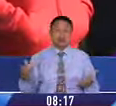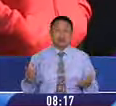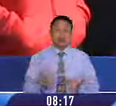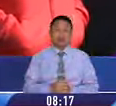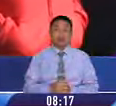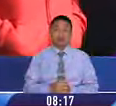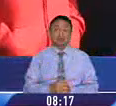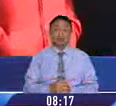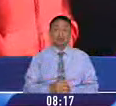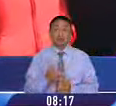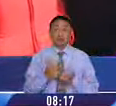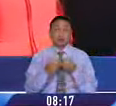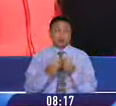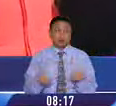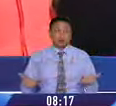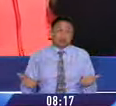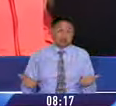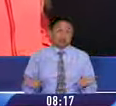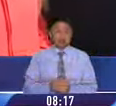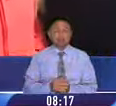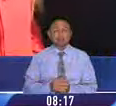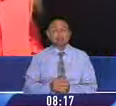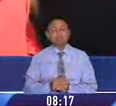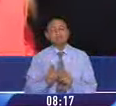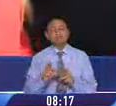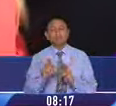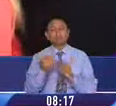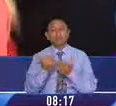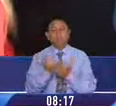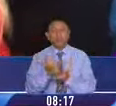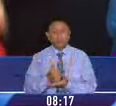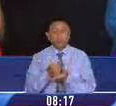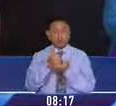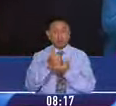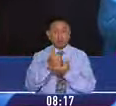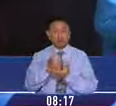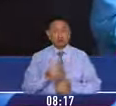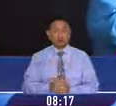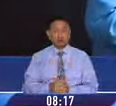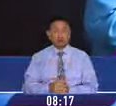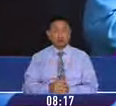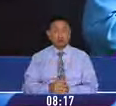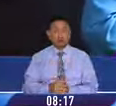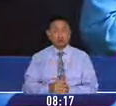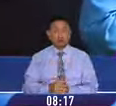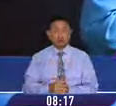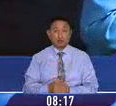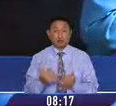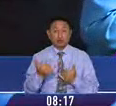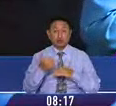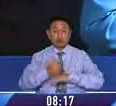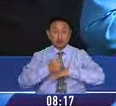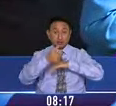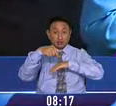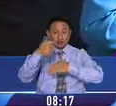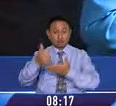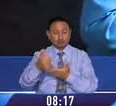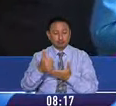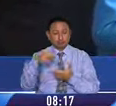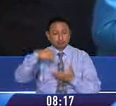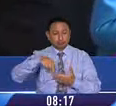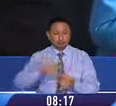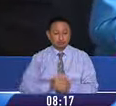tenemos todavía una solución. Esperamos que las autoridades competentes vengan y traten de arreglar lo más pronto posible este problema,